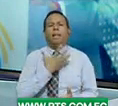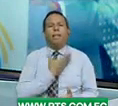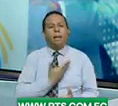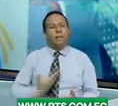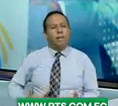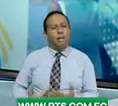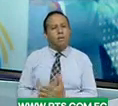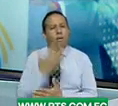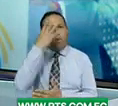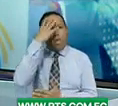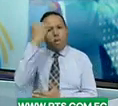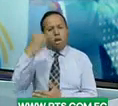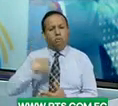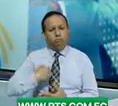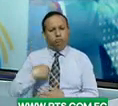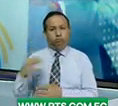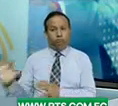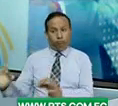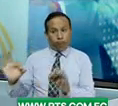Ecuador.